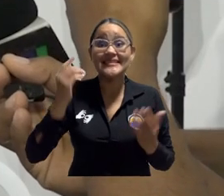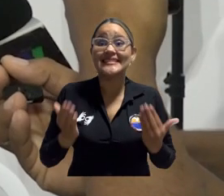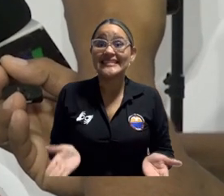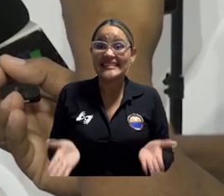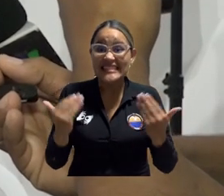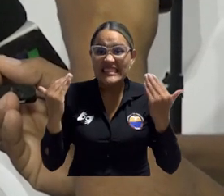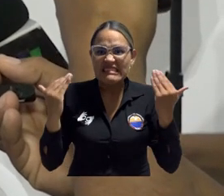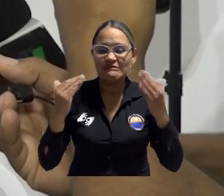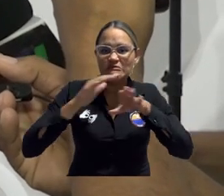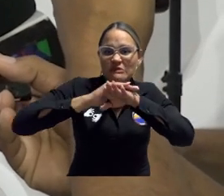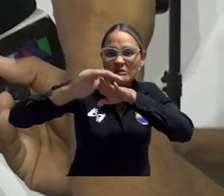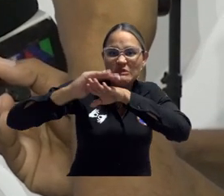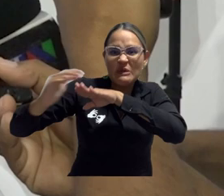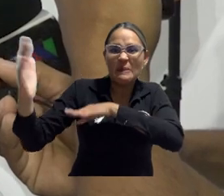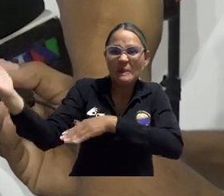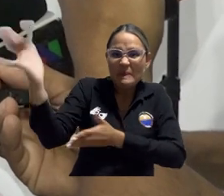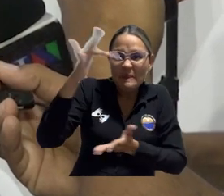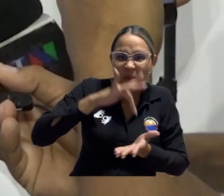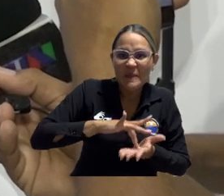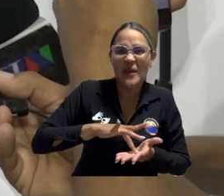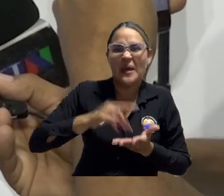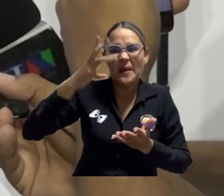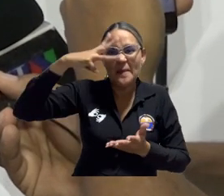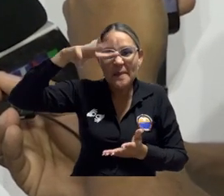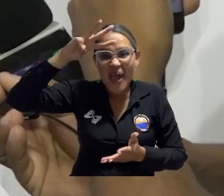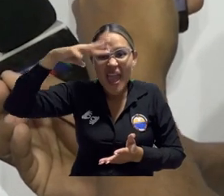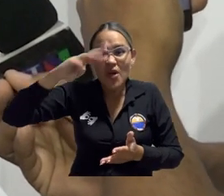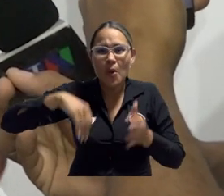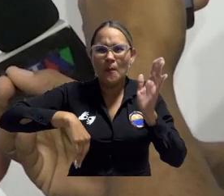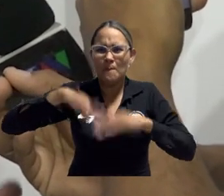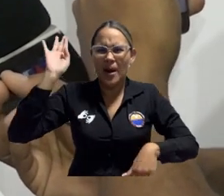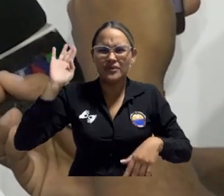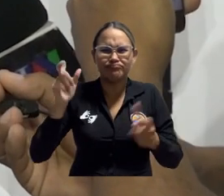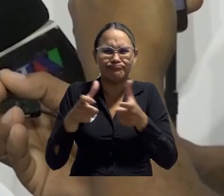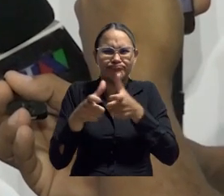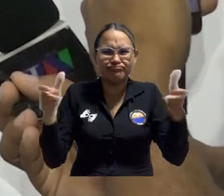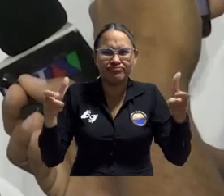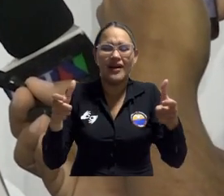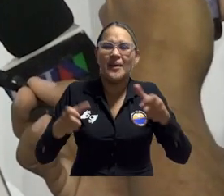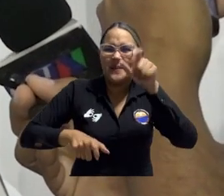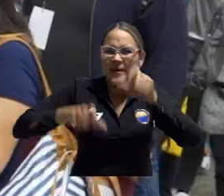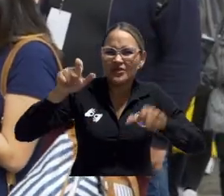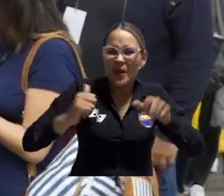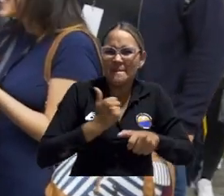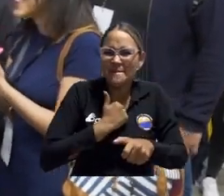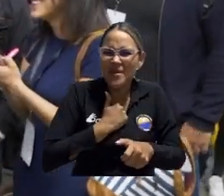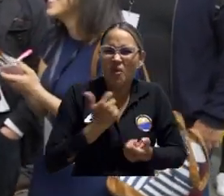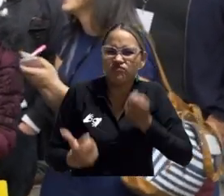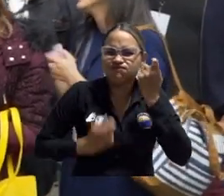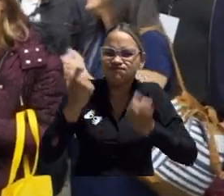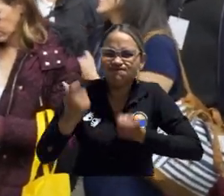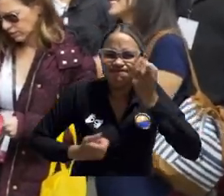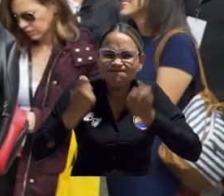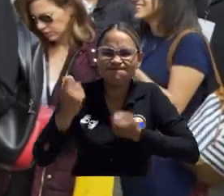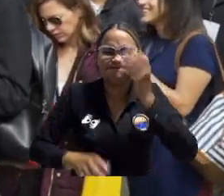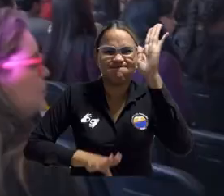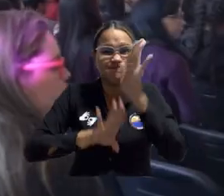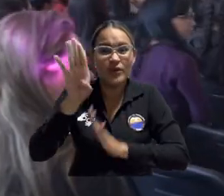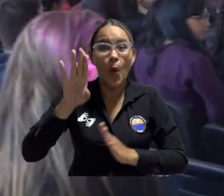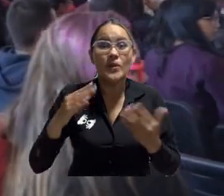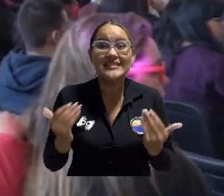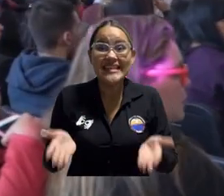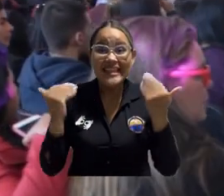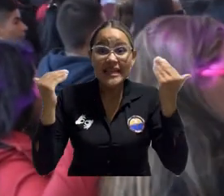Creo que traer invitados de México, cerca de 3.000 emprendedores de toda Colombia, es una gran oportunidad que no se puede desaprovechar. Normalmente estos festivales se hacen en Bogotá,